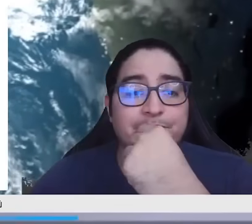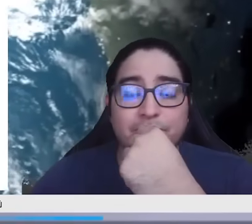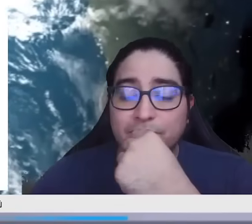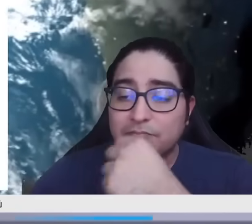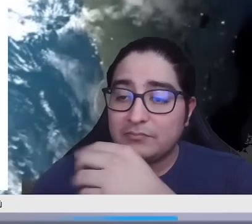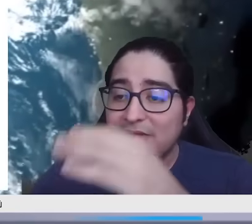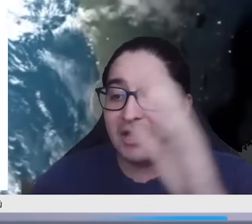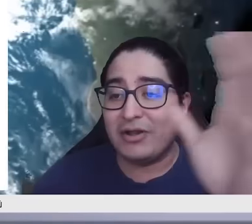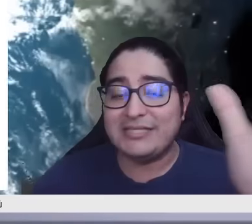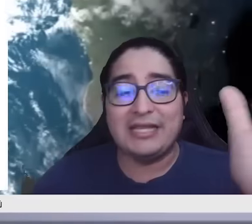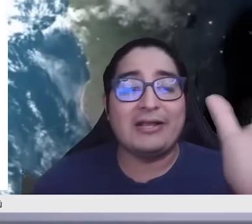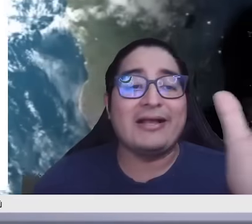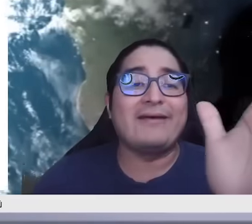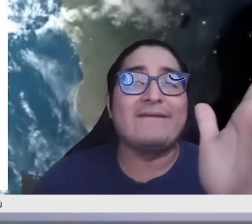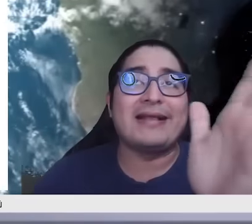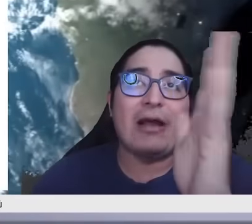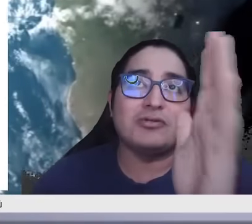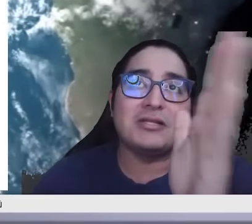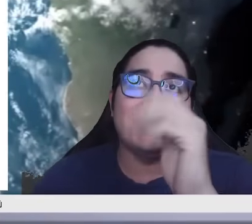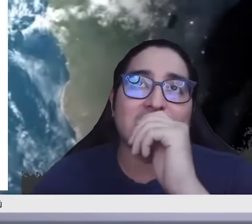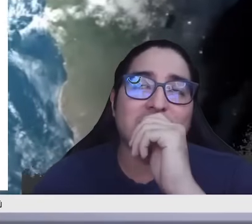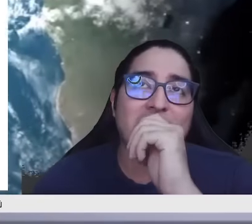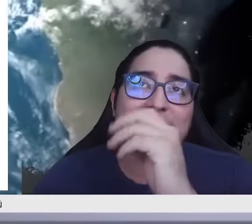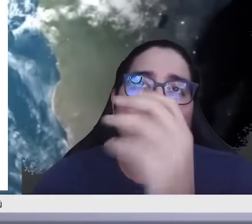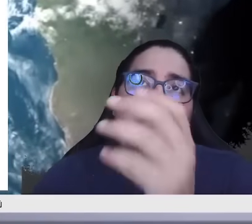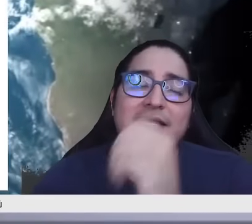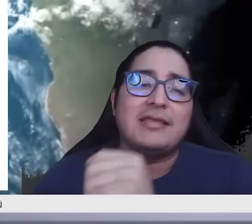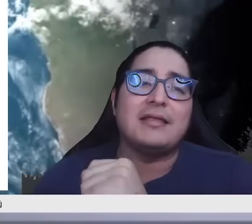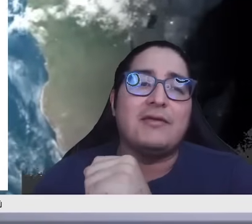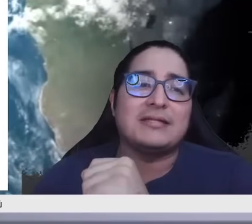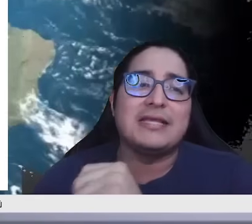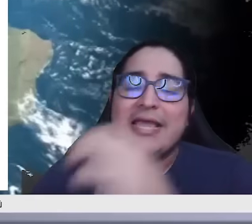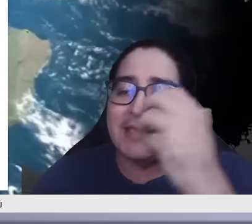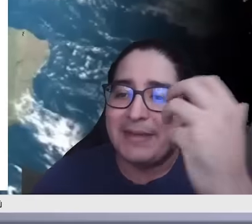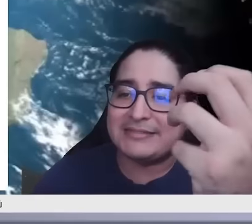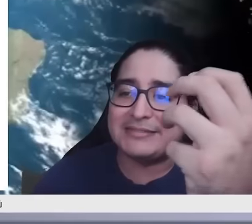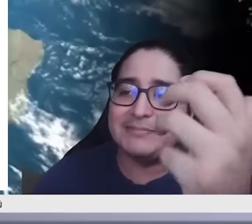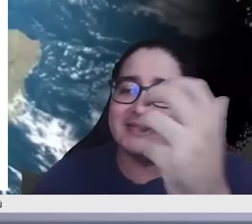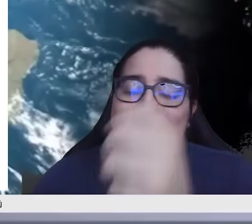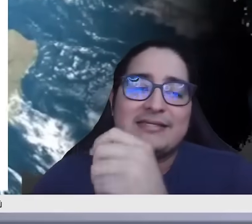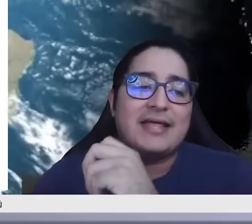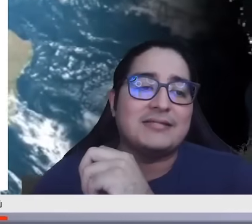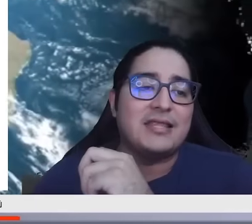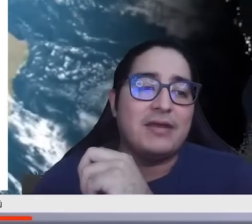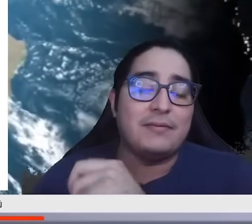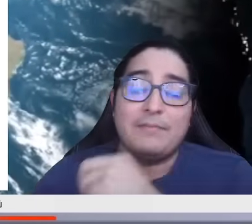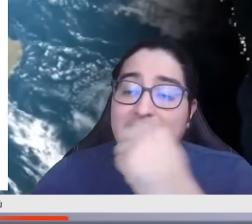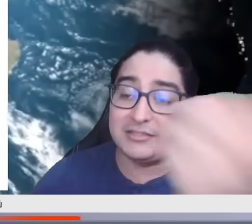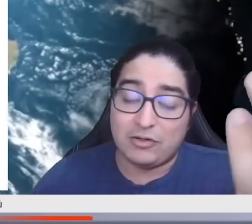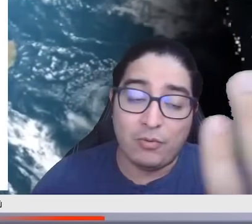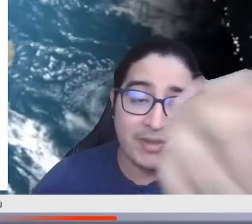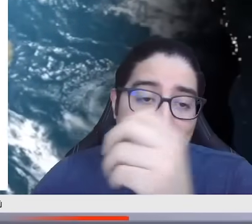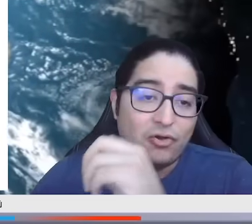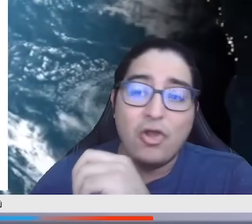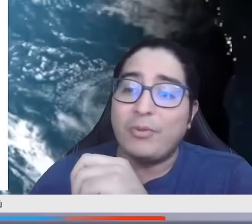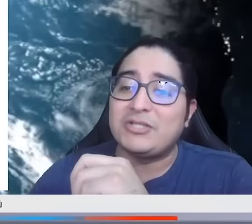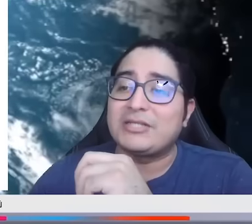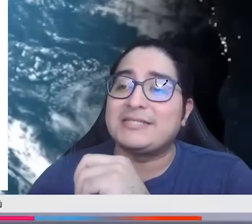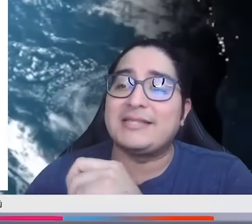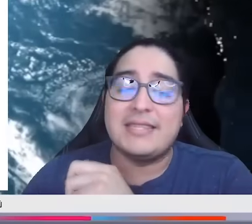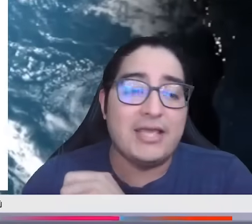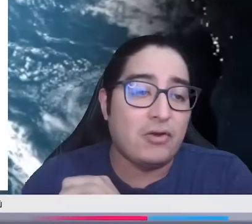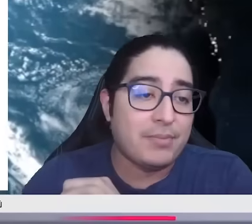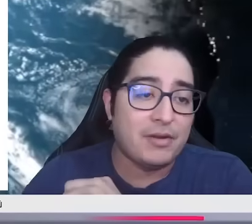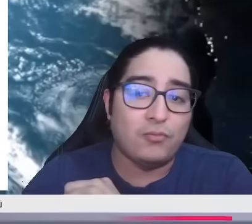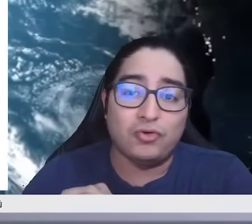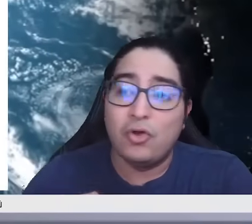siendo, ahora sí, las que son las causas equitativas y más necesitadas a nivel como México, pues son